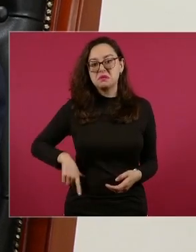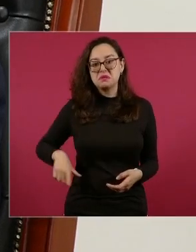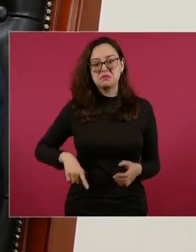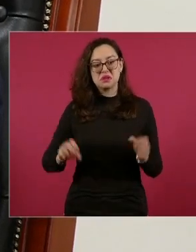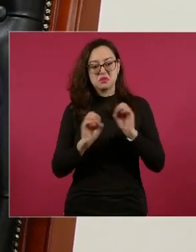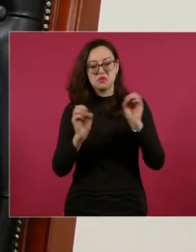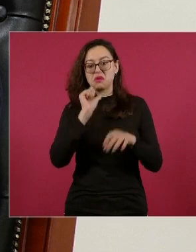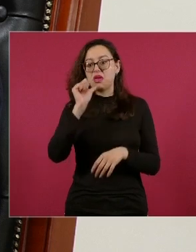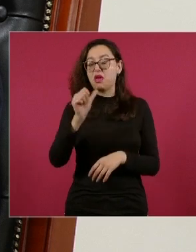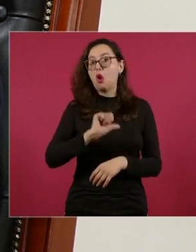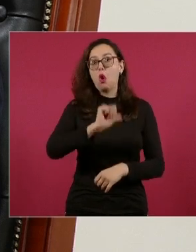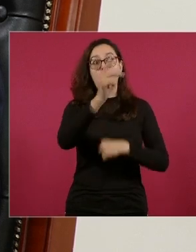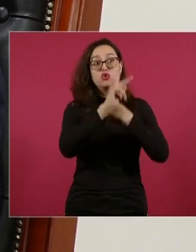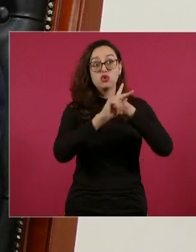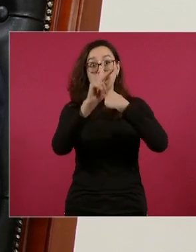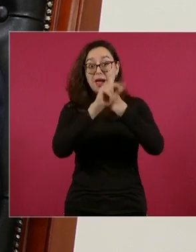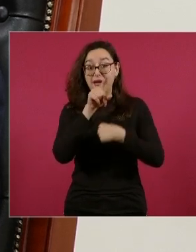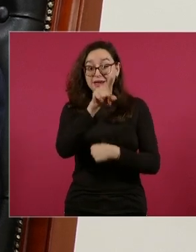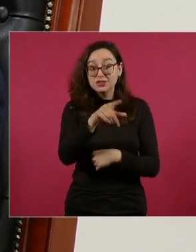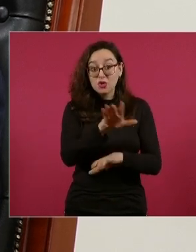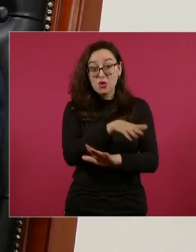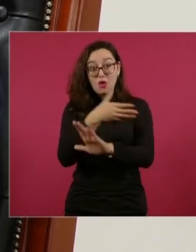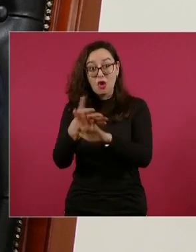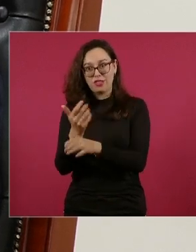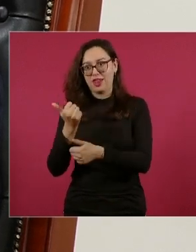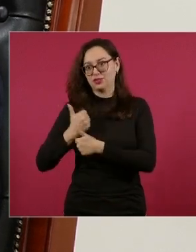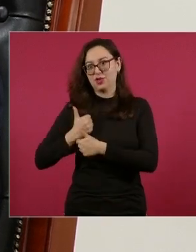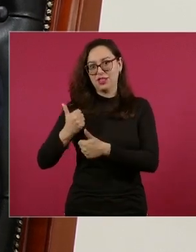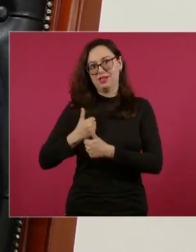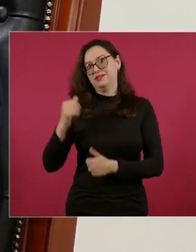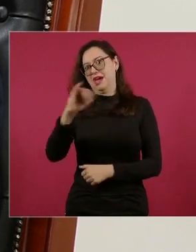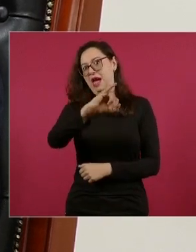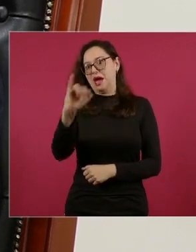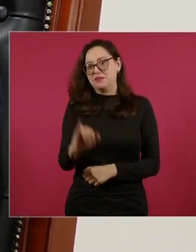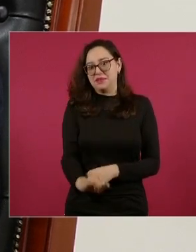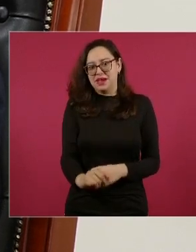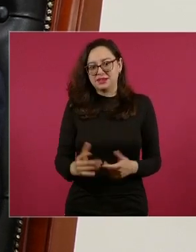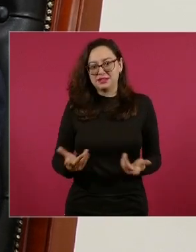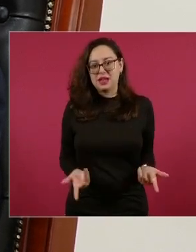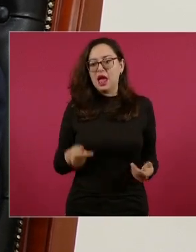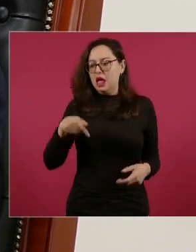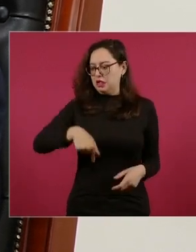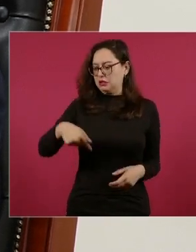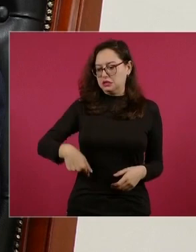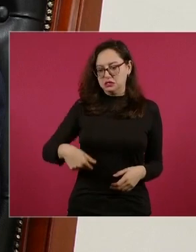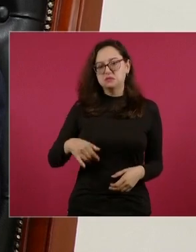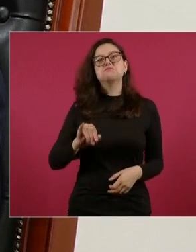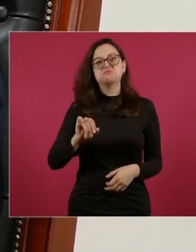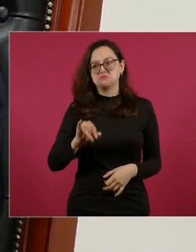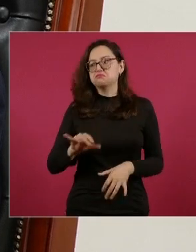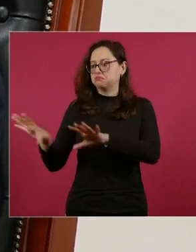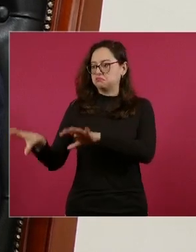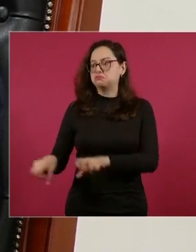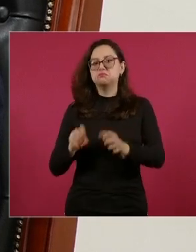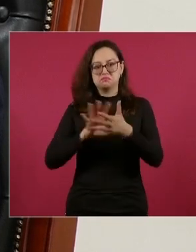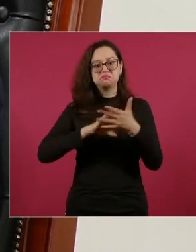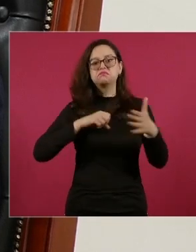Sin embargo, hay integrantes de las organizaciones de derechos humanos,